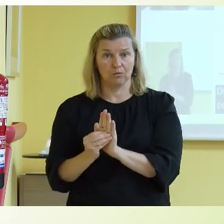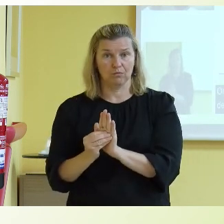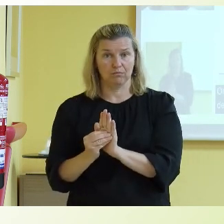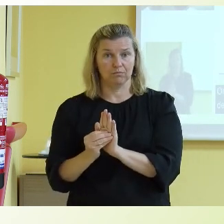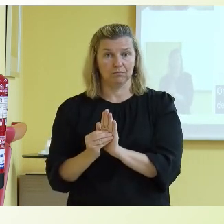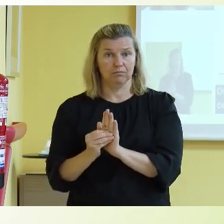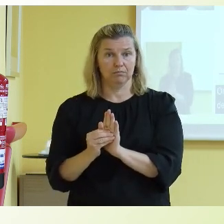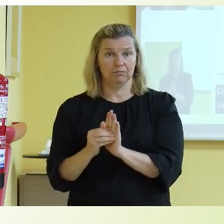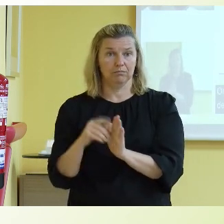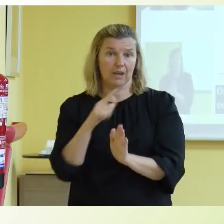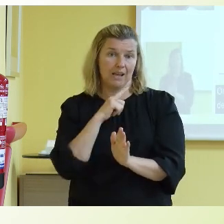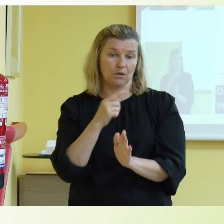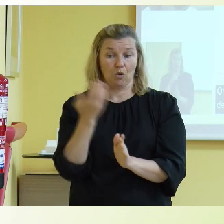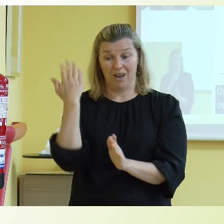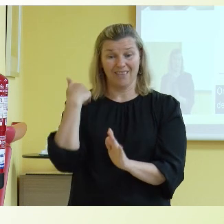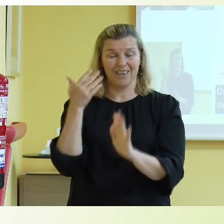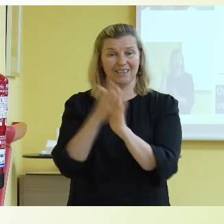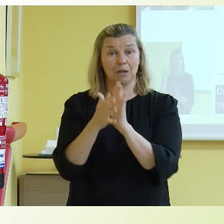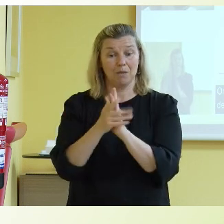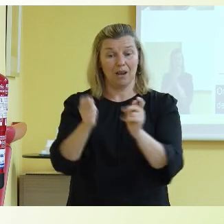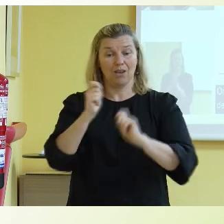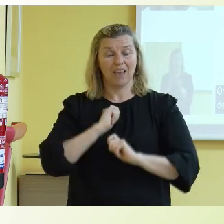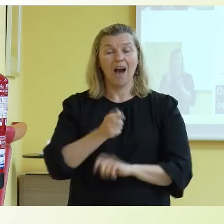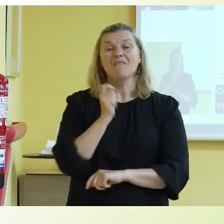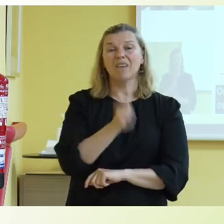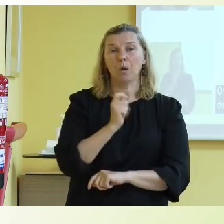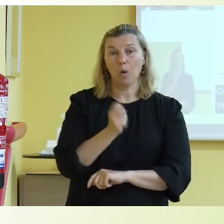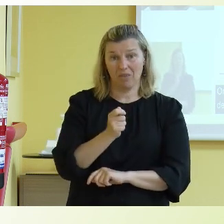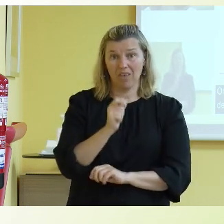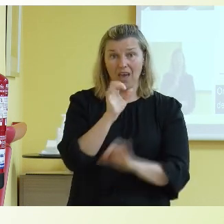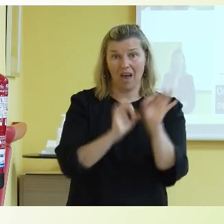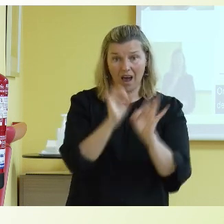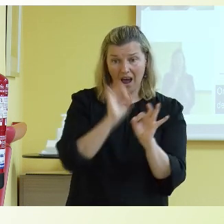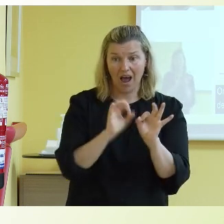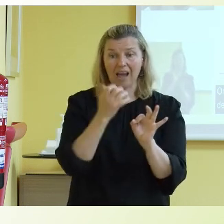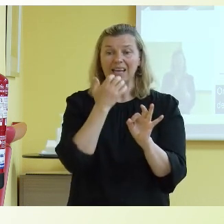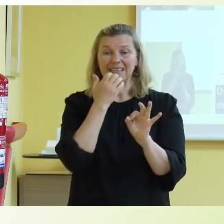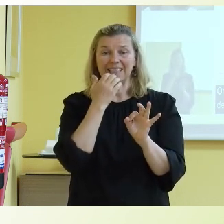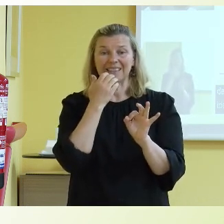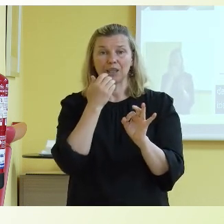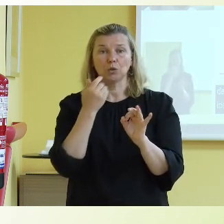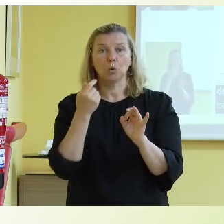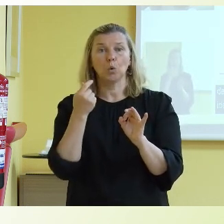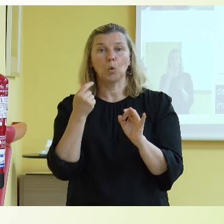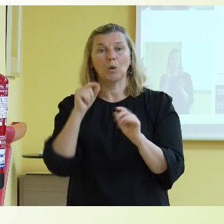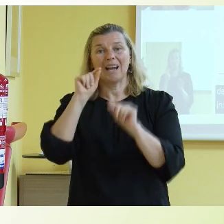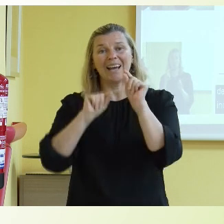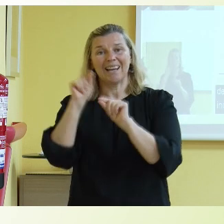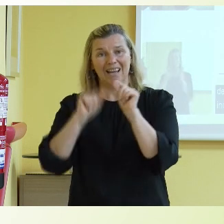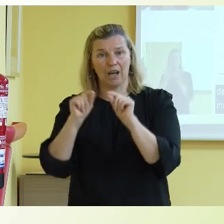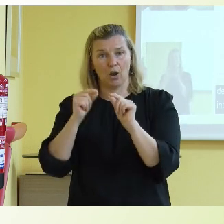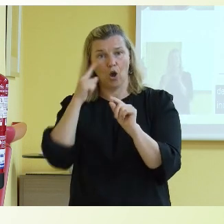proporcionando, como he indicado antes, la frecuencia y si se trata de un criterio diagnóstico mayor o de un signo